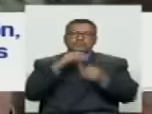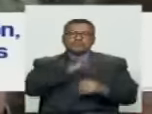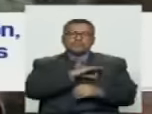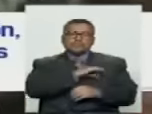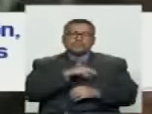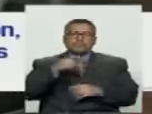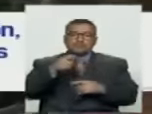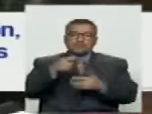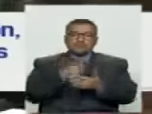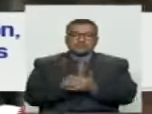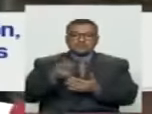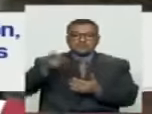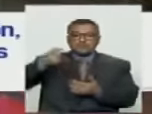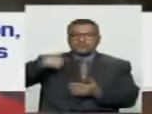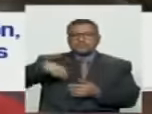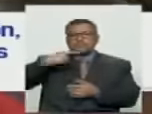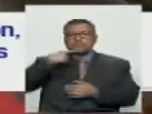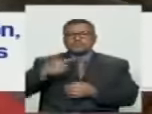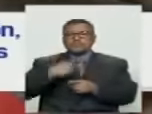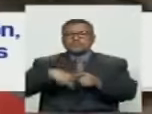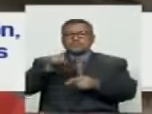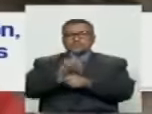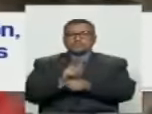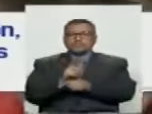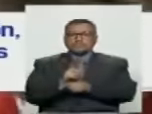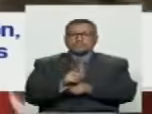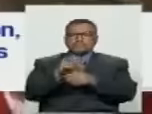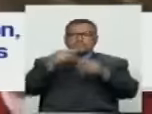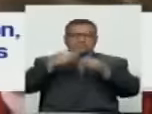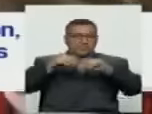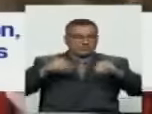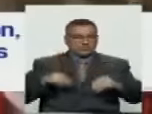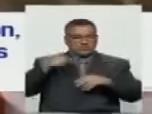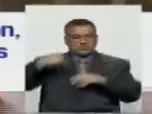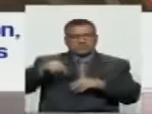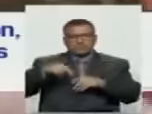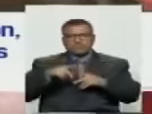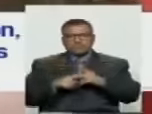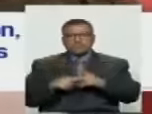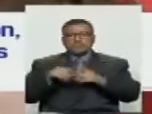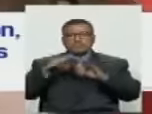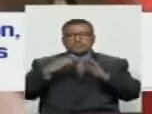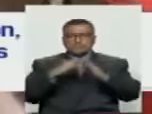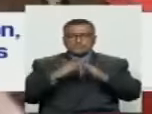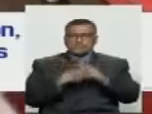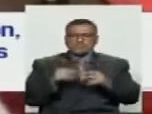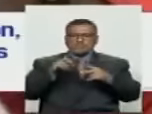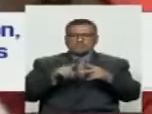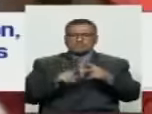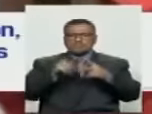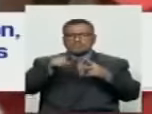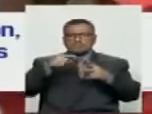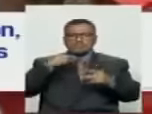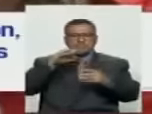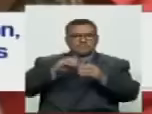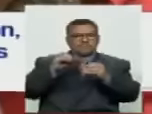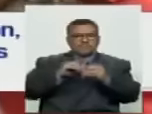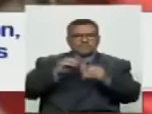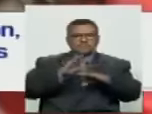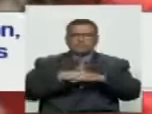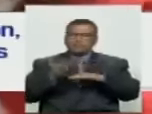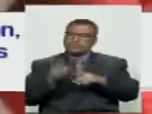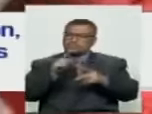de lucro deberá indicar: 1. La denominación, naturaleza y domicilio. 2. El objeto y